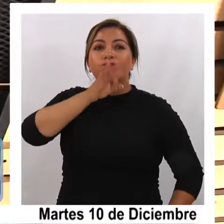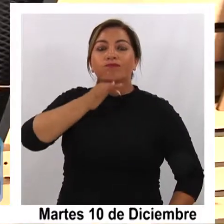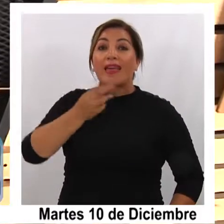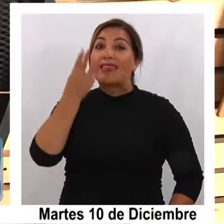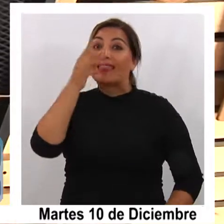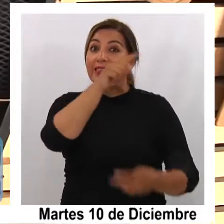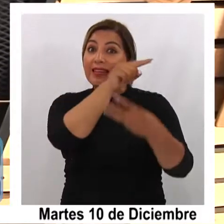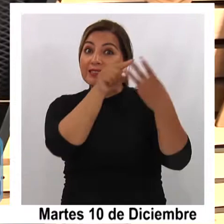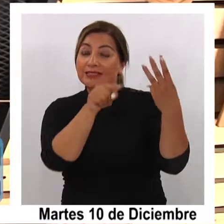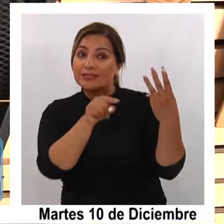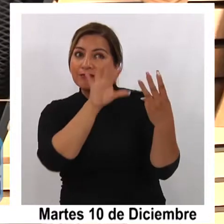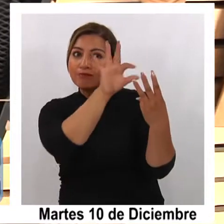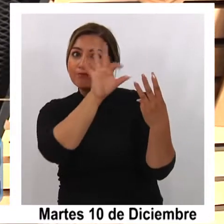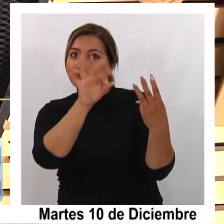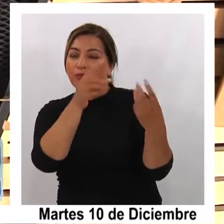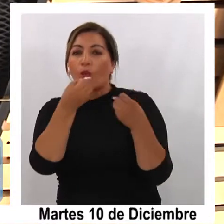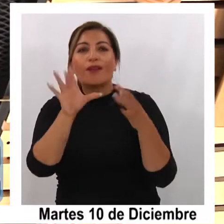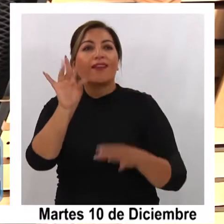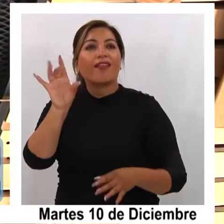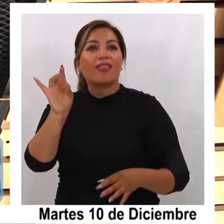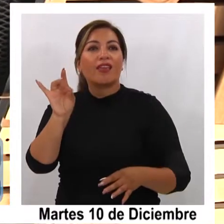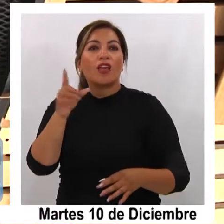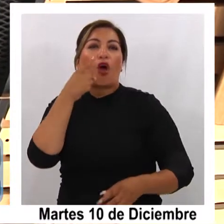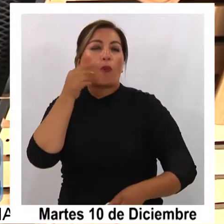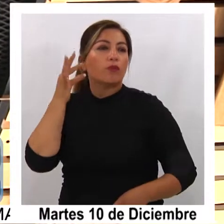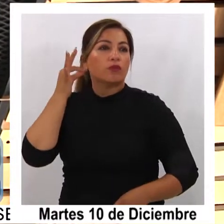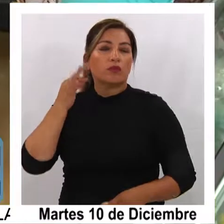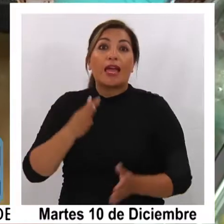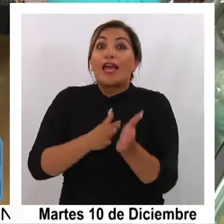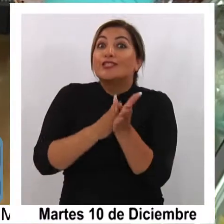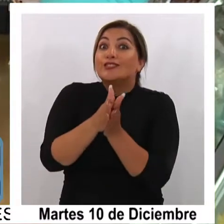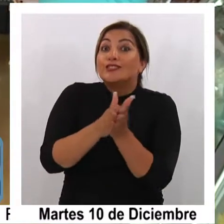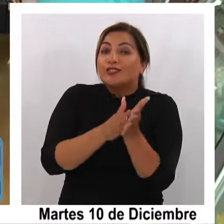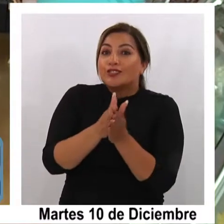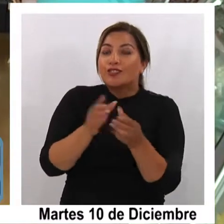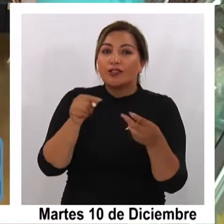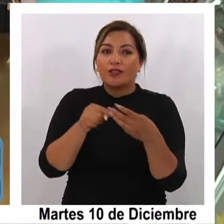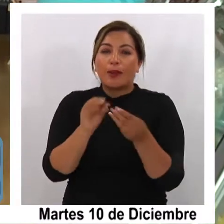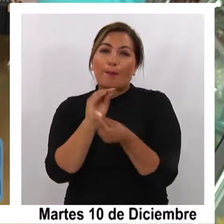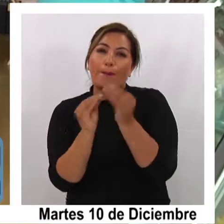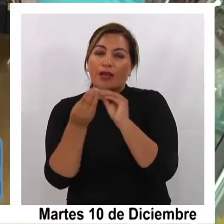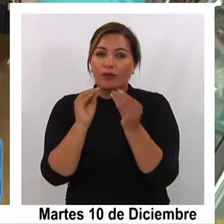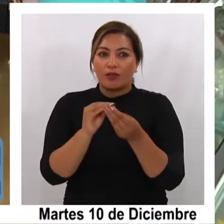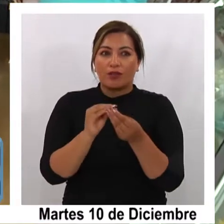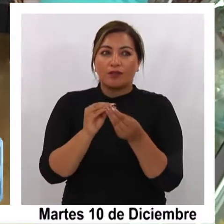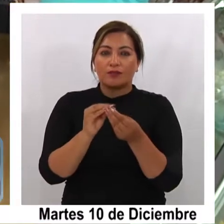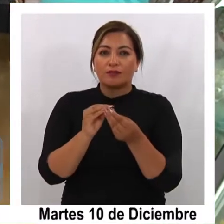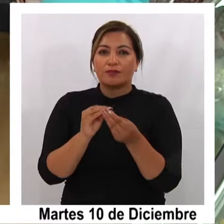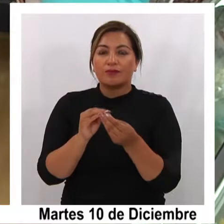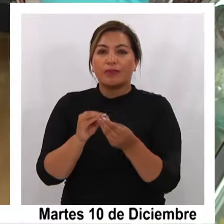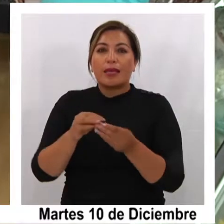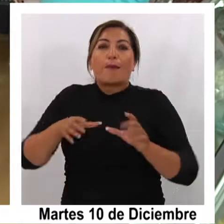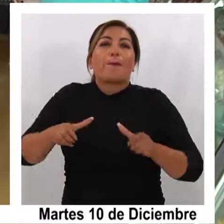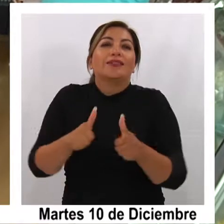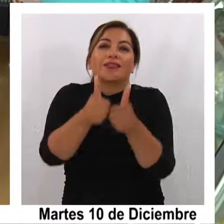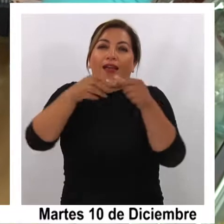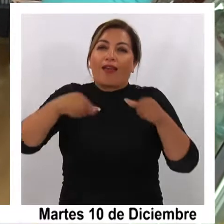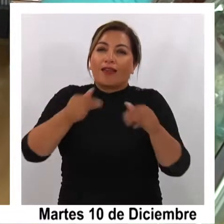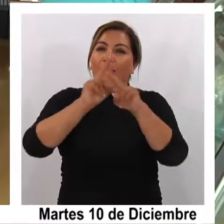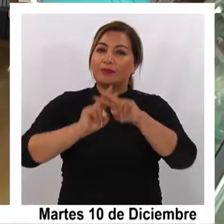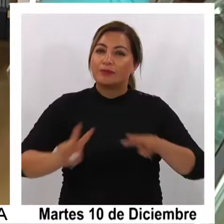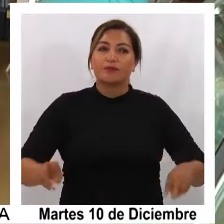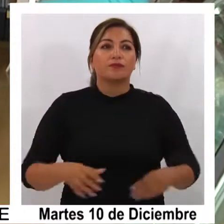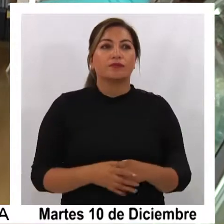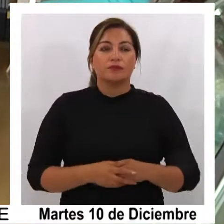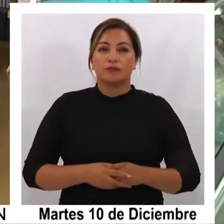locales, por eso hoy les sugerimos tres opciones para cualquier edad y género, chocolates artesanales, manualidades